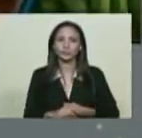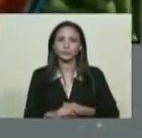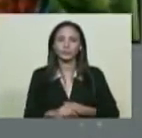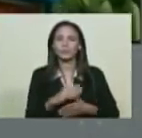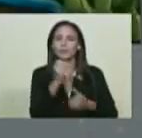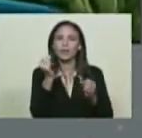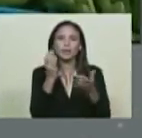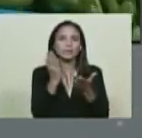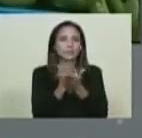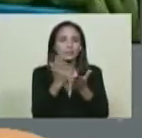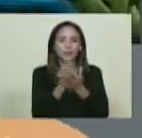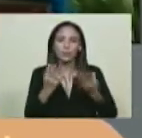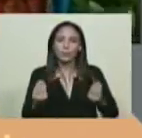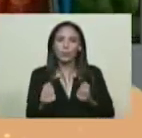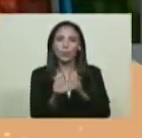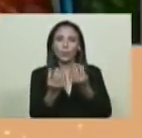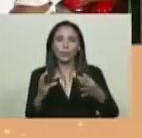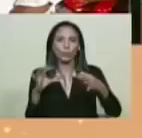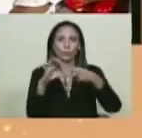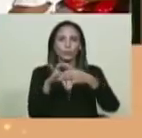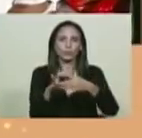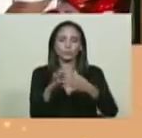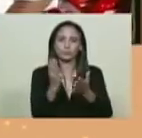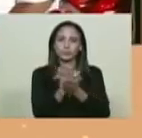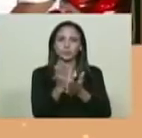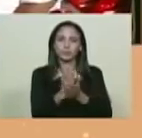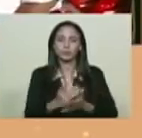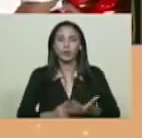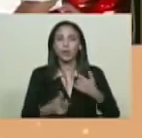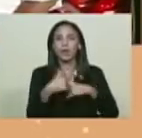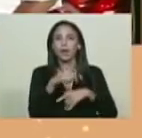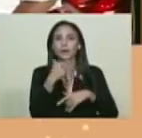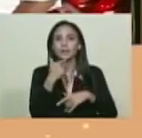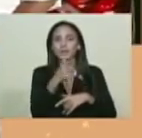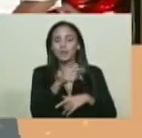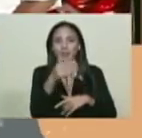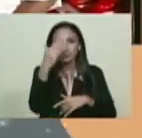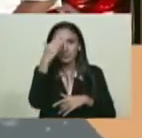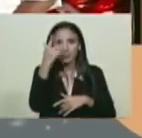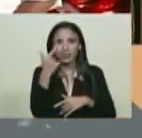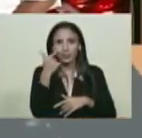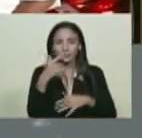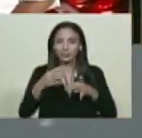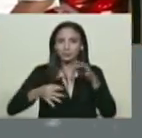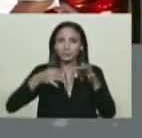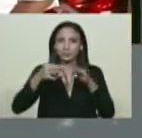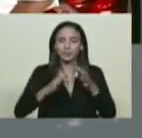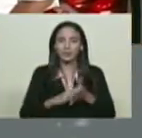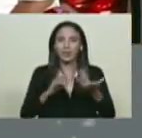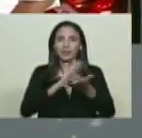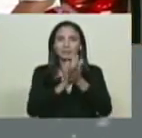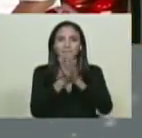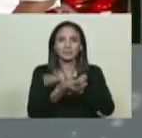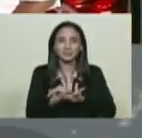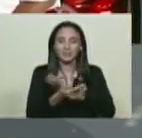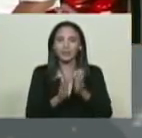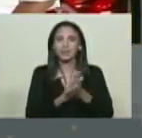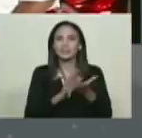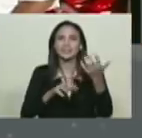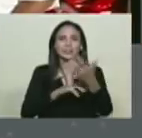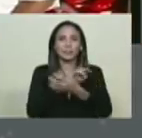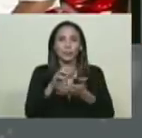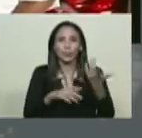siempre en combate. Quien cae en la lengua de Iris, se acabó, compadre, se